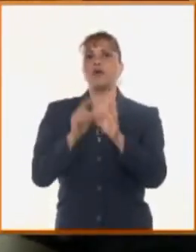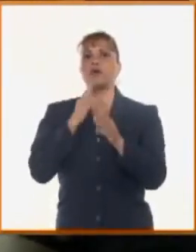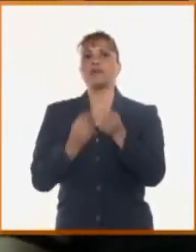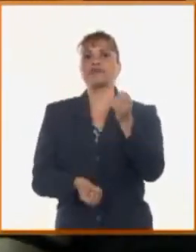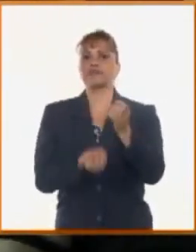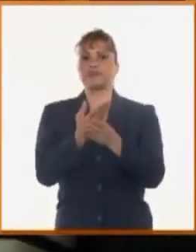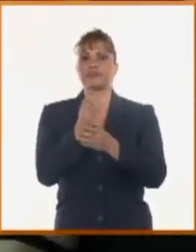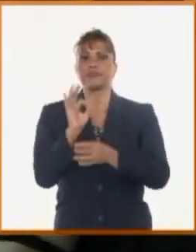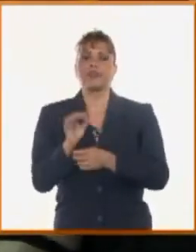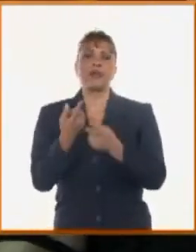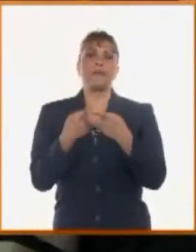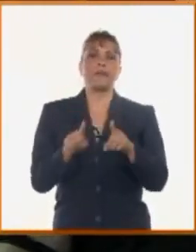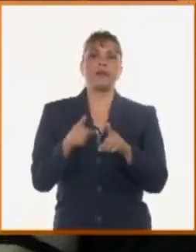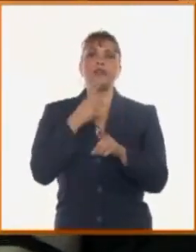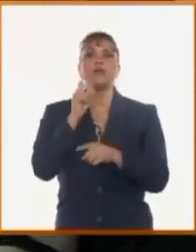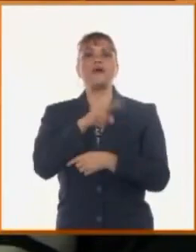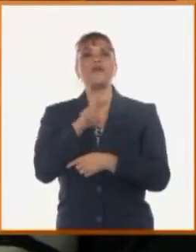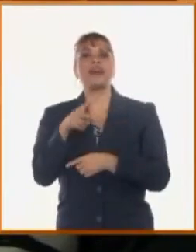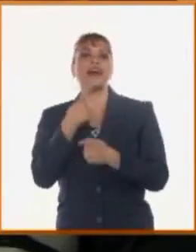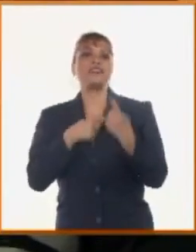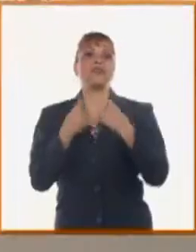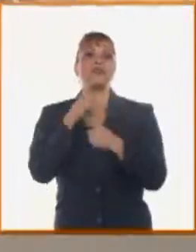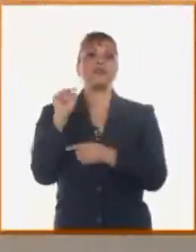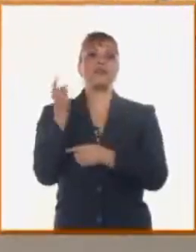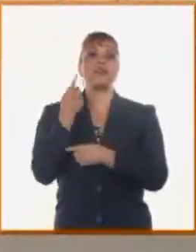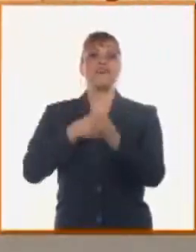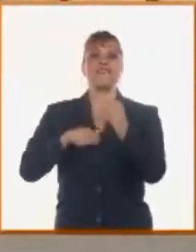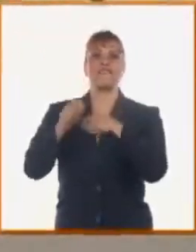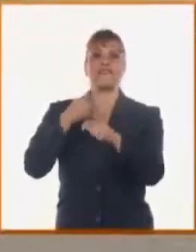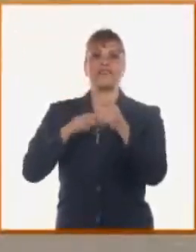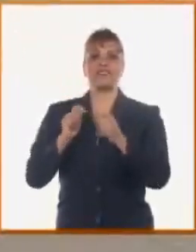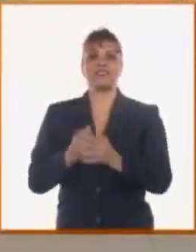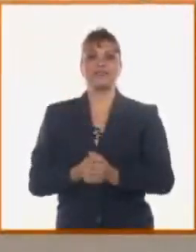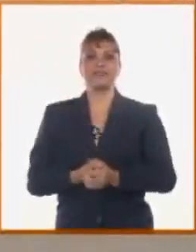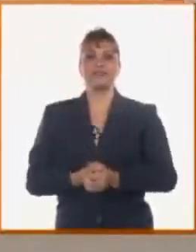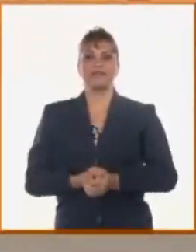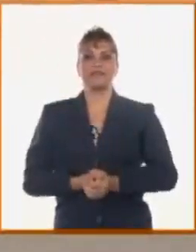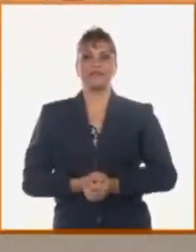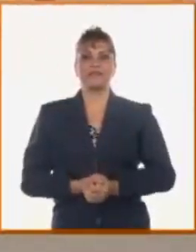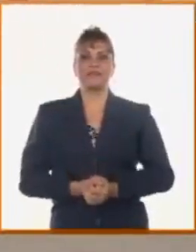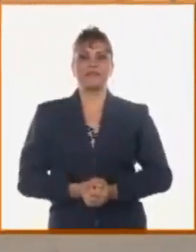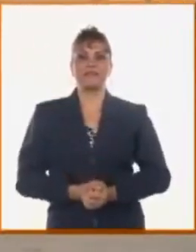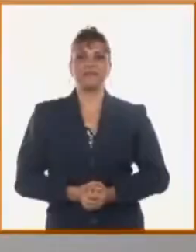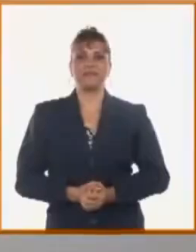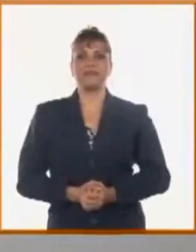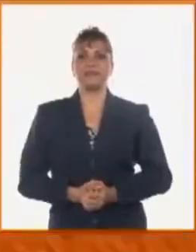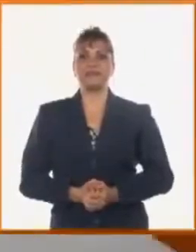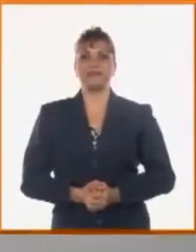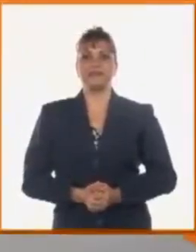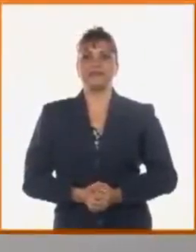todavía estamos en la búsqueda de nuestra primera exportación. Laura Prada, Ideas Multimedios.